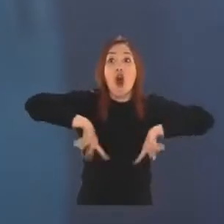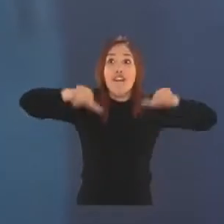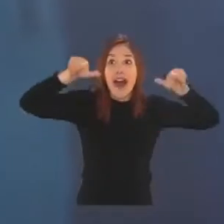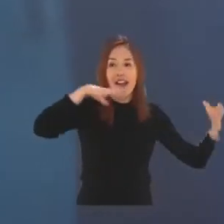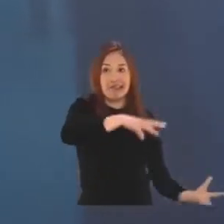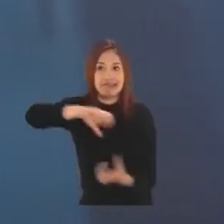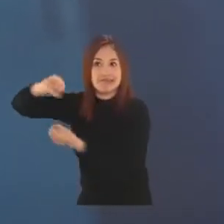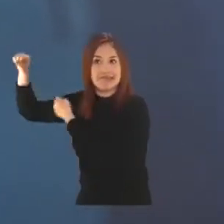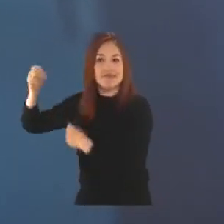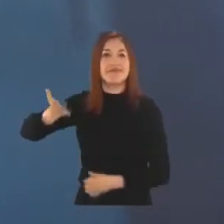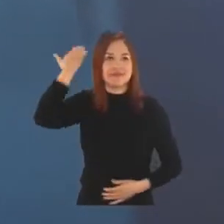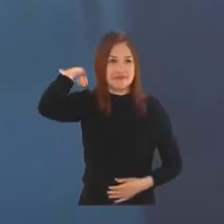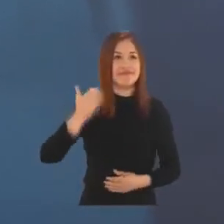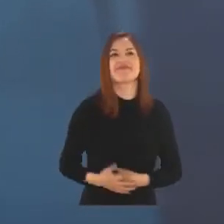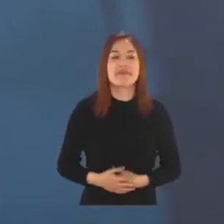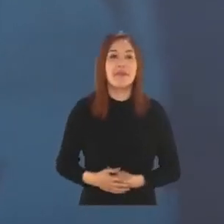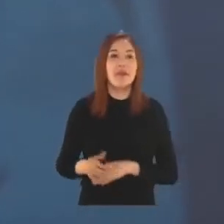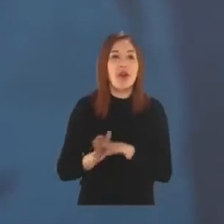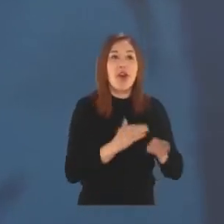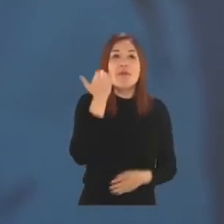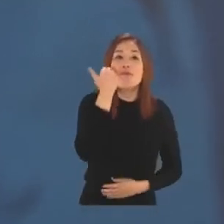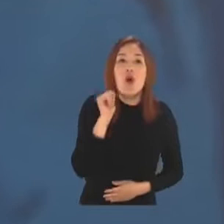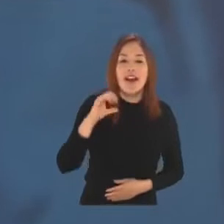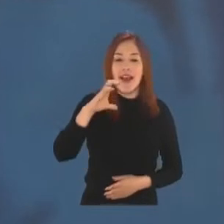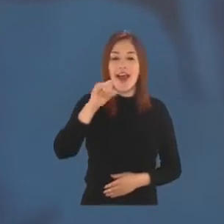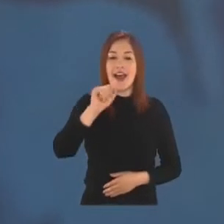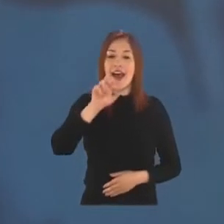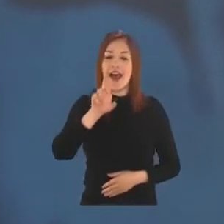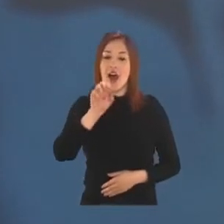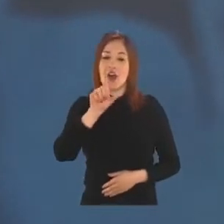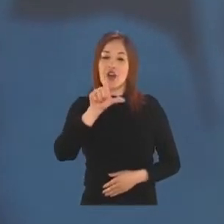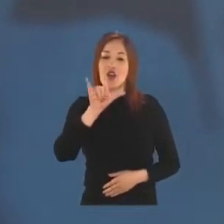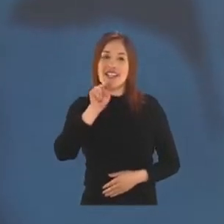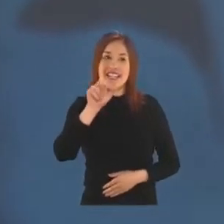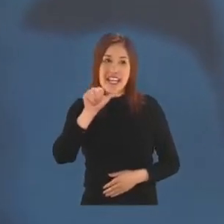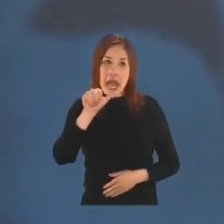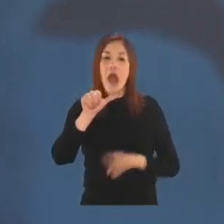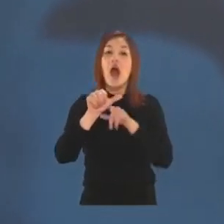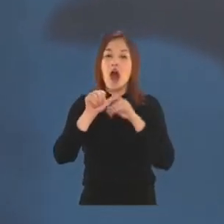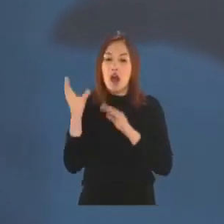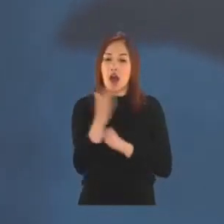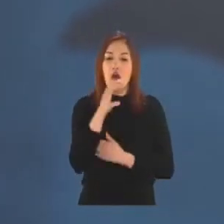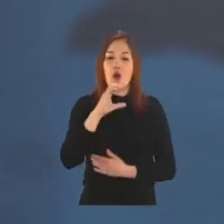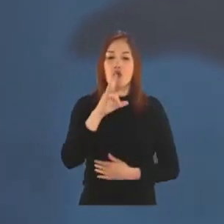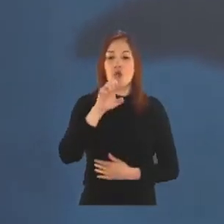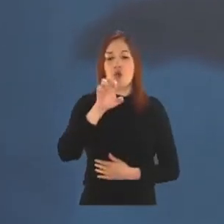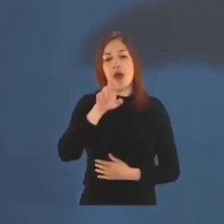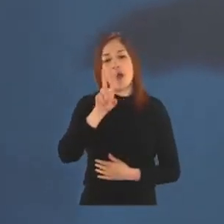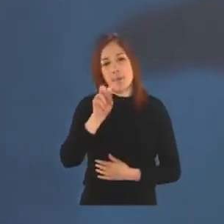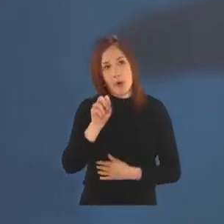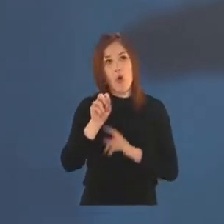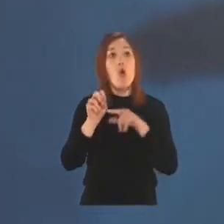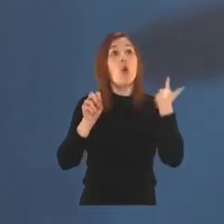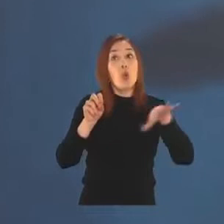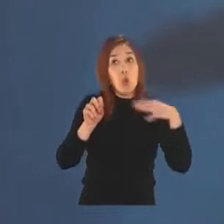Y ahora hablemos de Carolina Cuervo. Su impecable carrera actoral le ha permitido pisar escenarios que pocos se atreven. La colombiana nos presentó